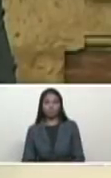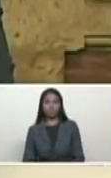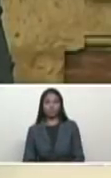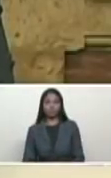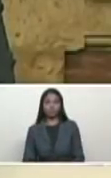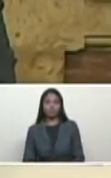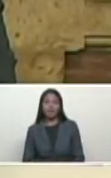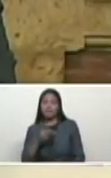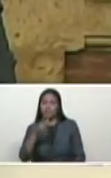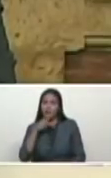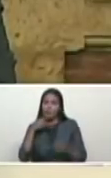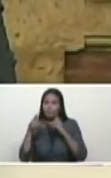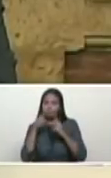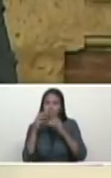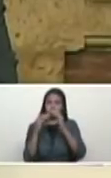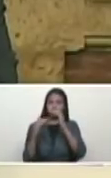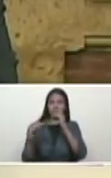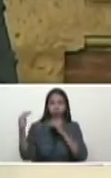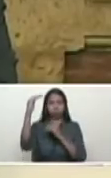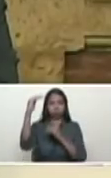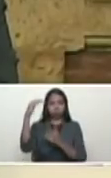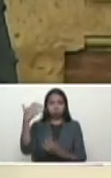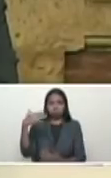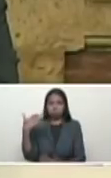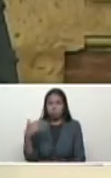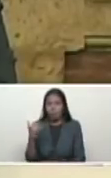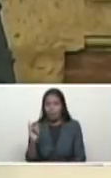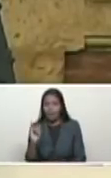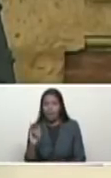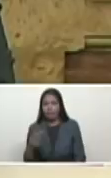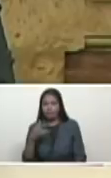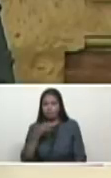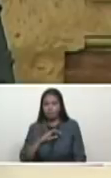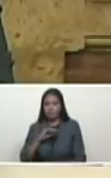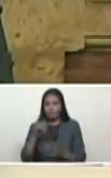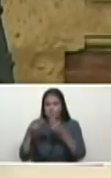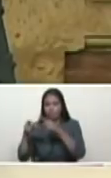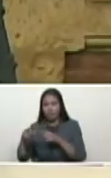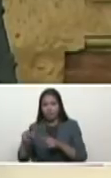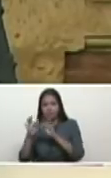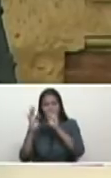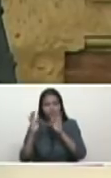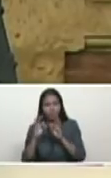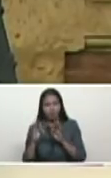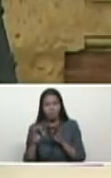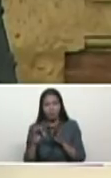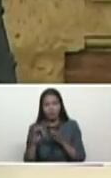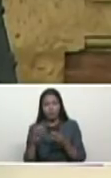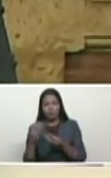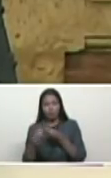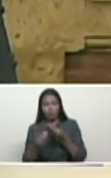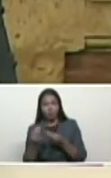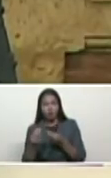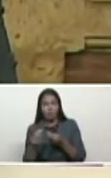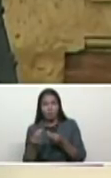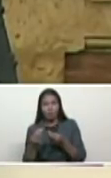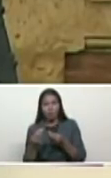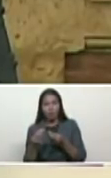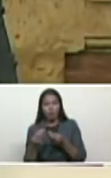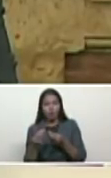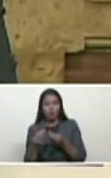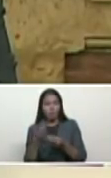y una política extremista que ha tenido diversas expresiones en el transcurso